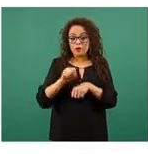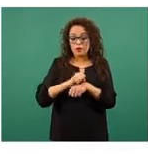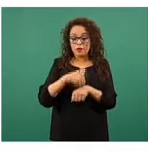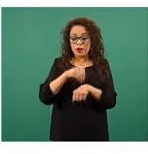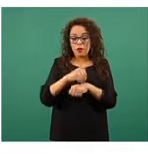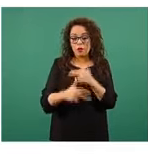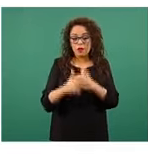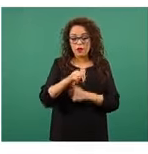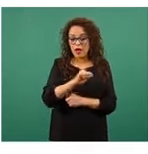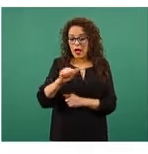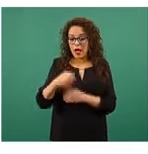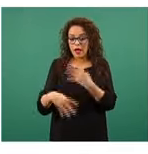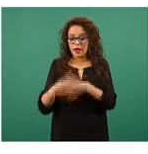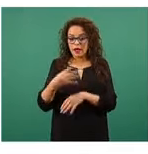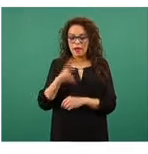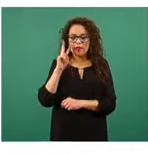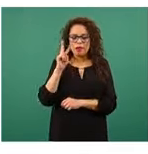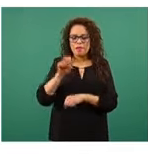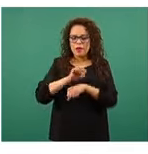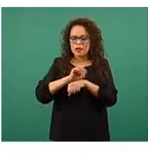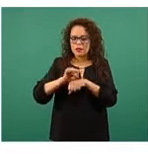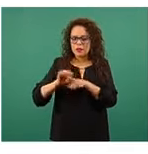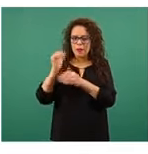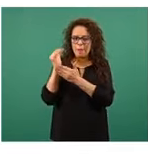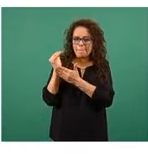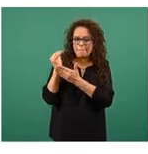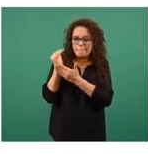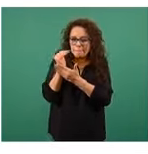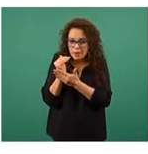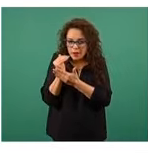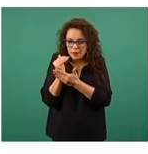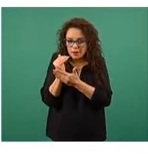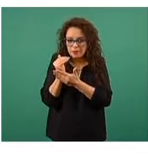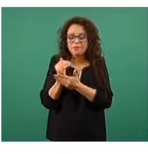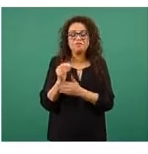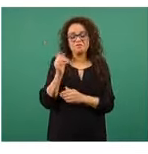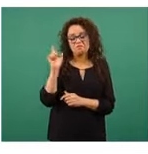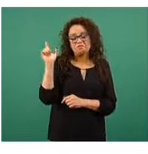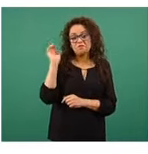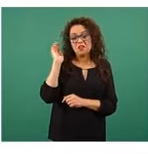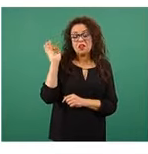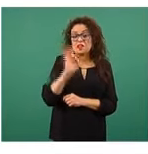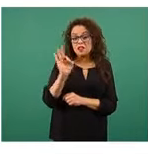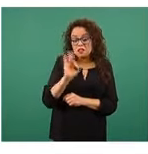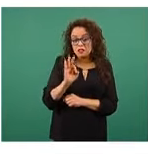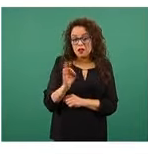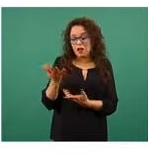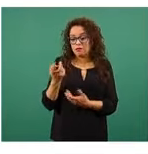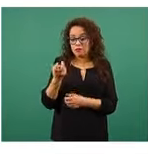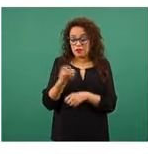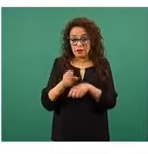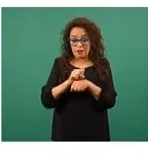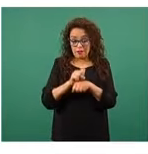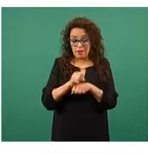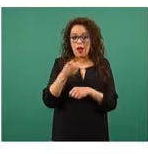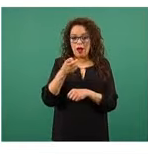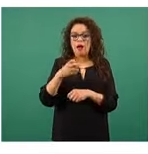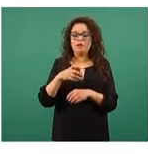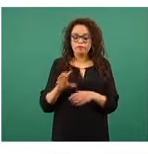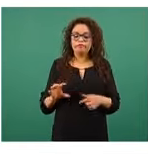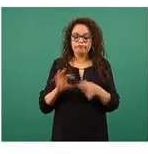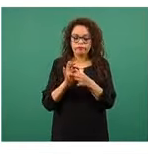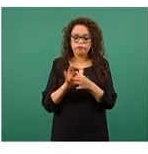la 14, en donde hubo inclusive un pequeño descenso, muy probablemente cierren la semana con una meseta, o ya al menos una tendencia ascendente